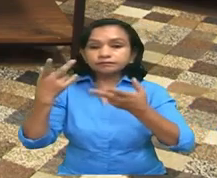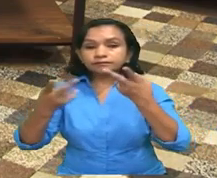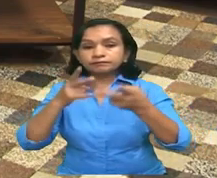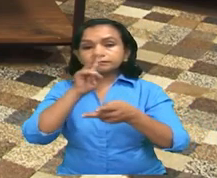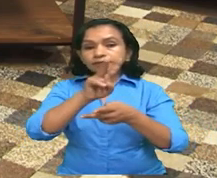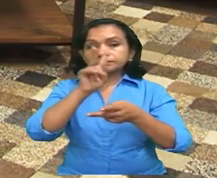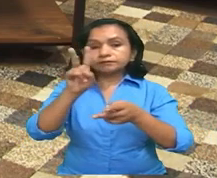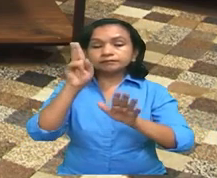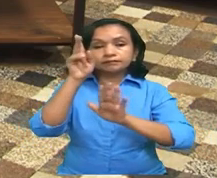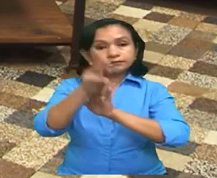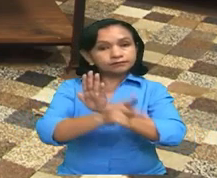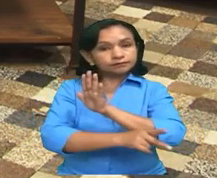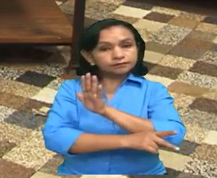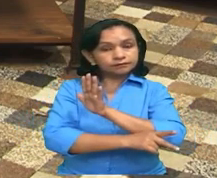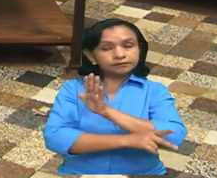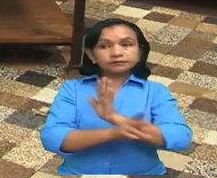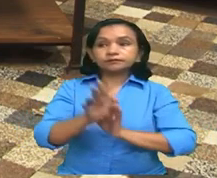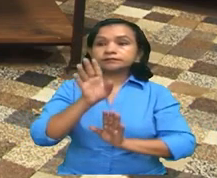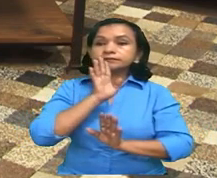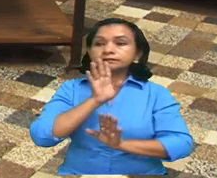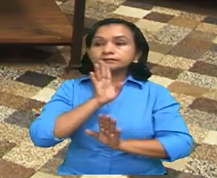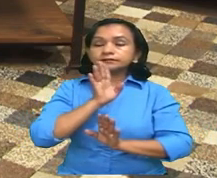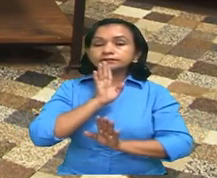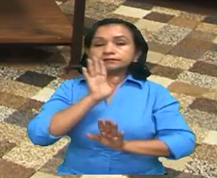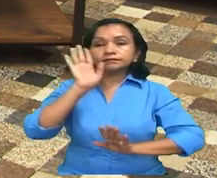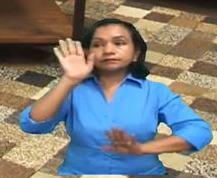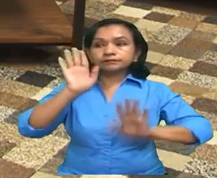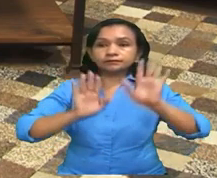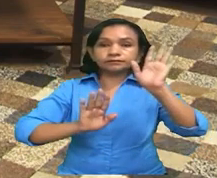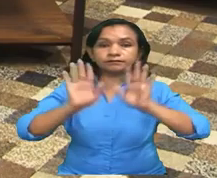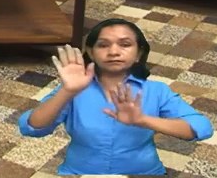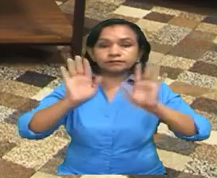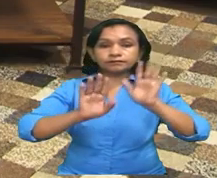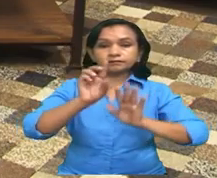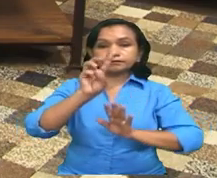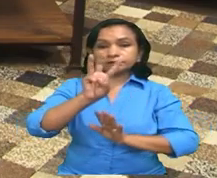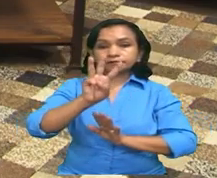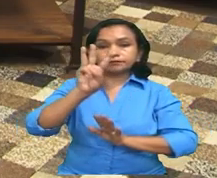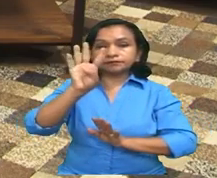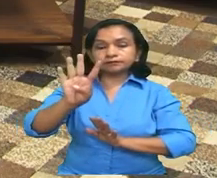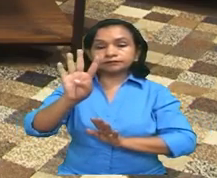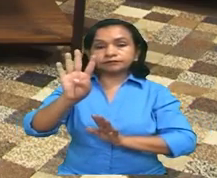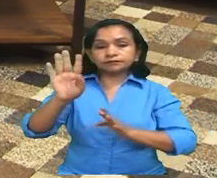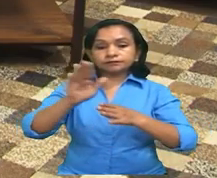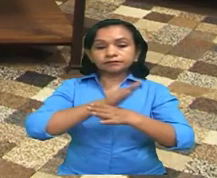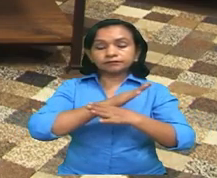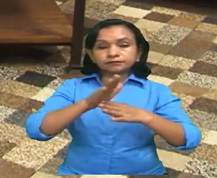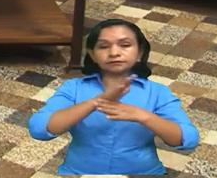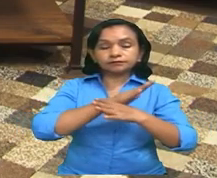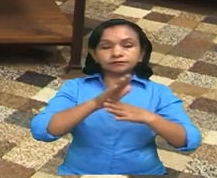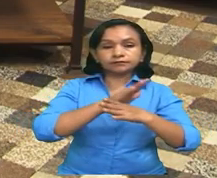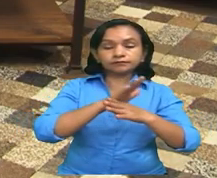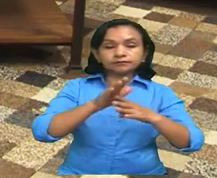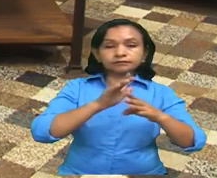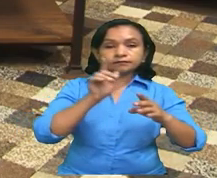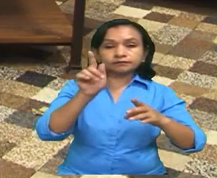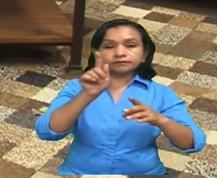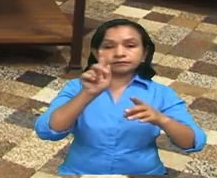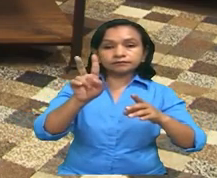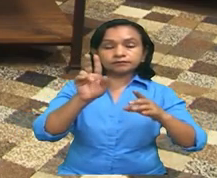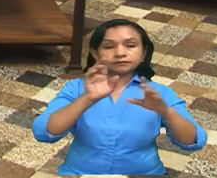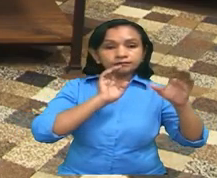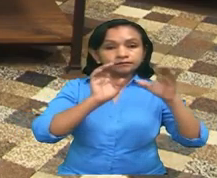primera edición de la Feria Internacional de Turismo de Nicaragua, NICATUR, en la que participaron alrededor de 64 empresas